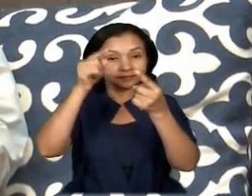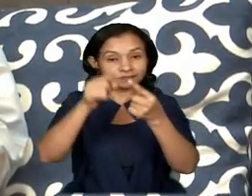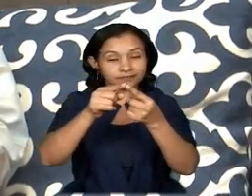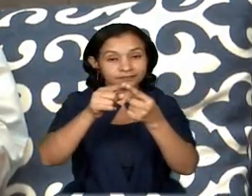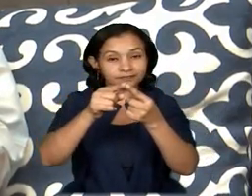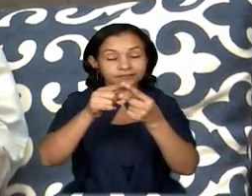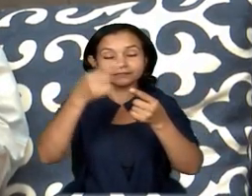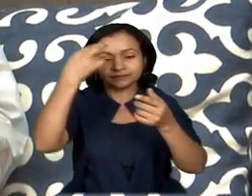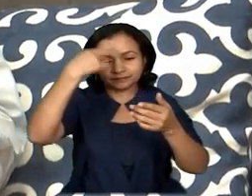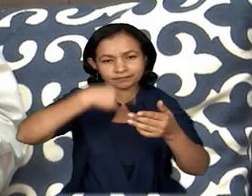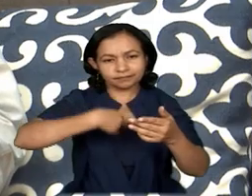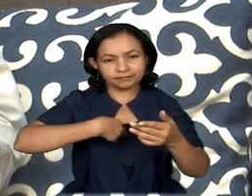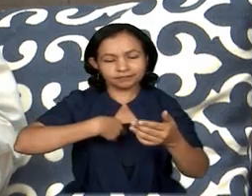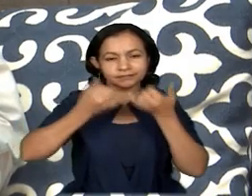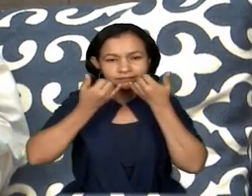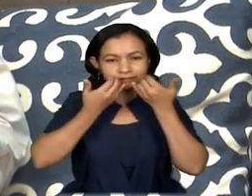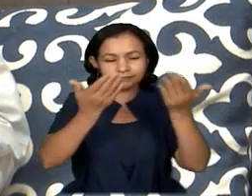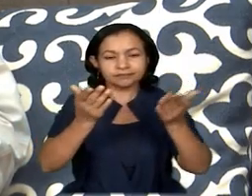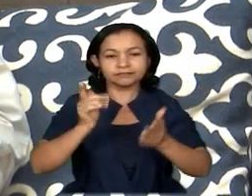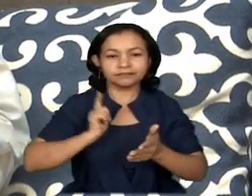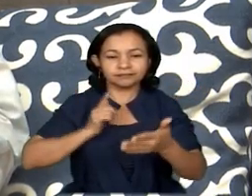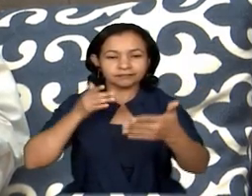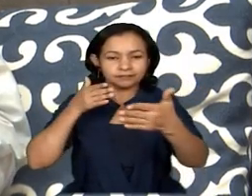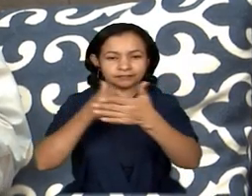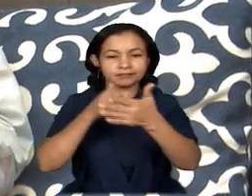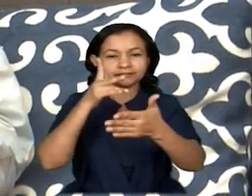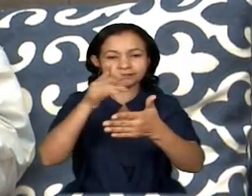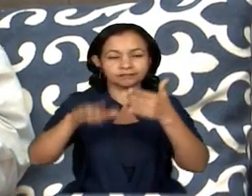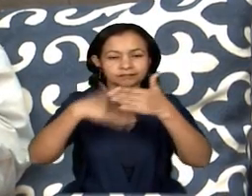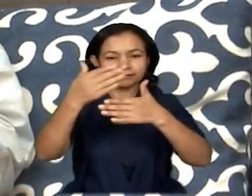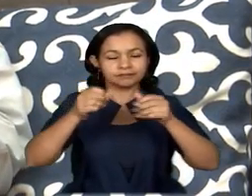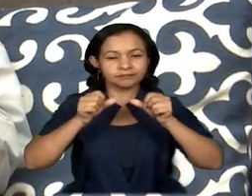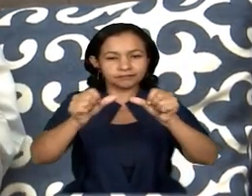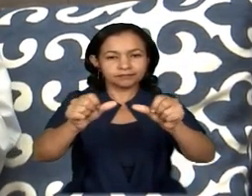información responsable, información seria. Tenemos que hacer una pausa, pero ya volvemos.